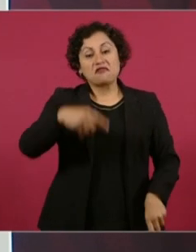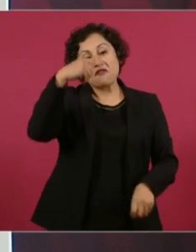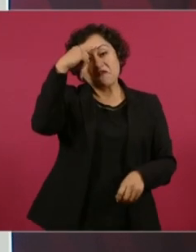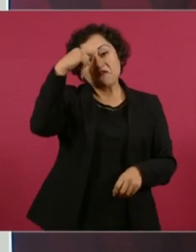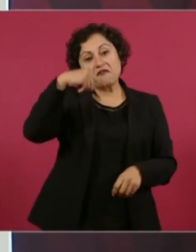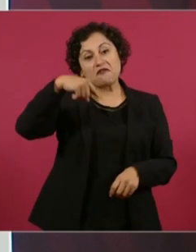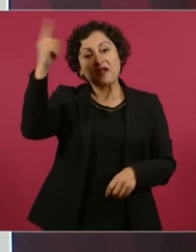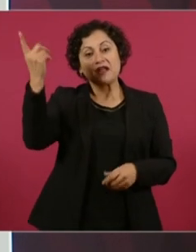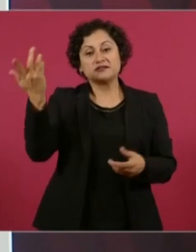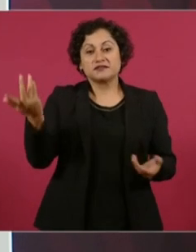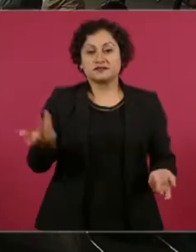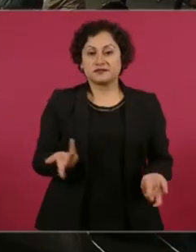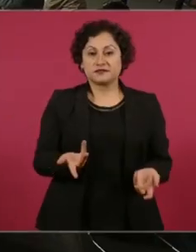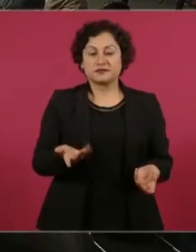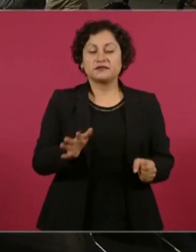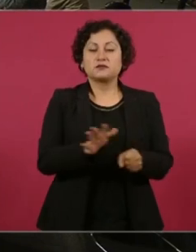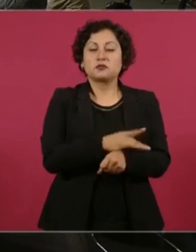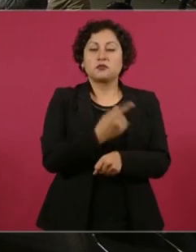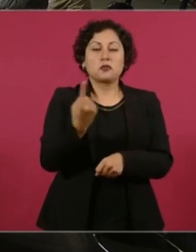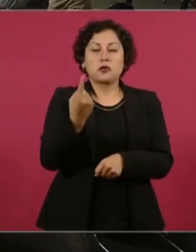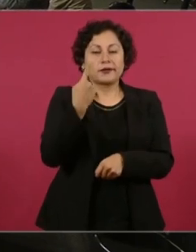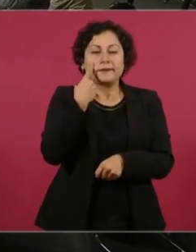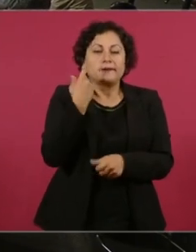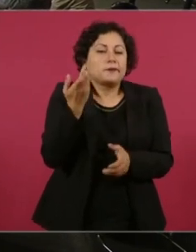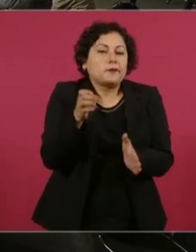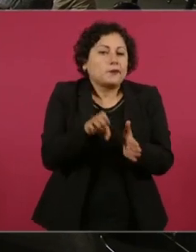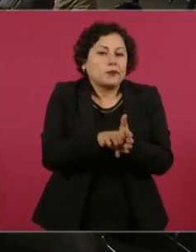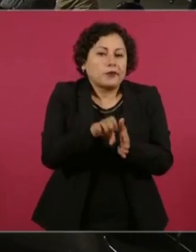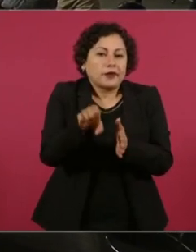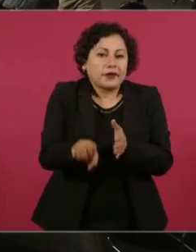Porque si esto les cuesta 1,000,000,000,